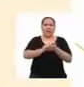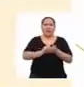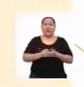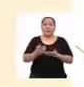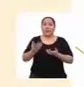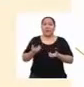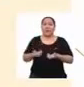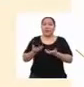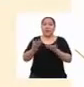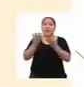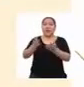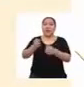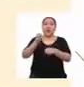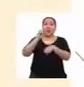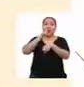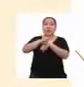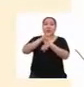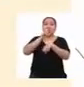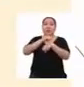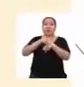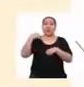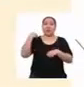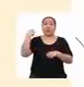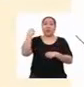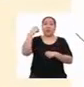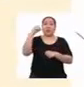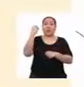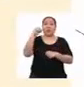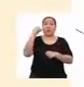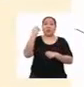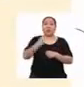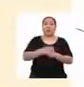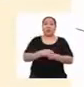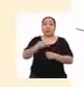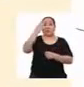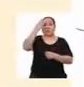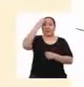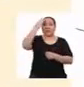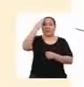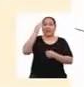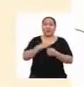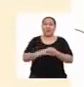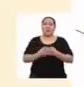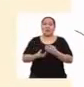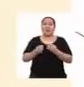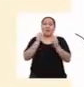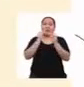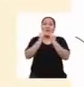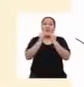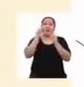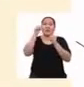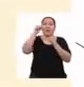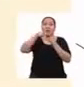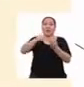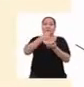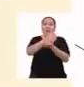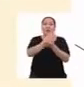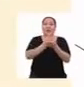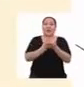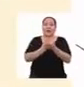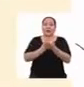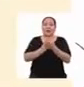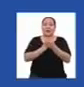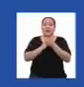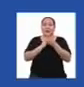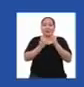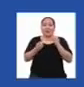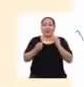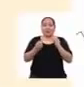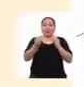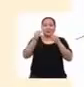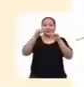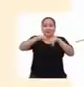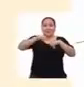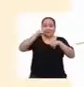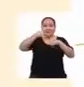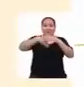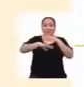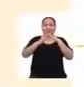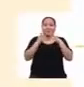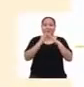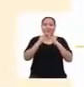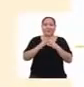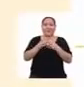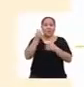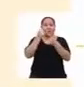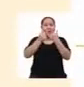consejos para que las y los adolescentes sepan afrontar esta etapa de aislamiento. ¿Qué ideas